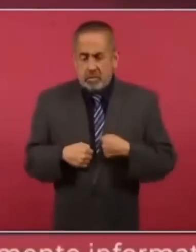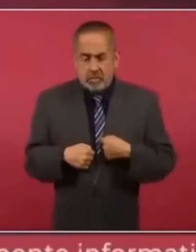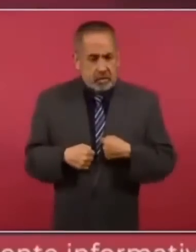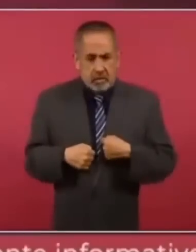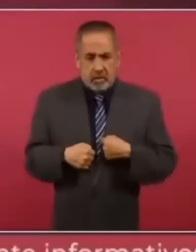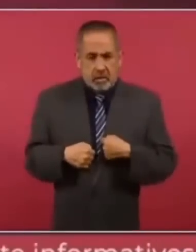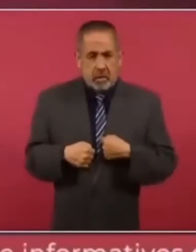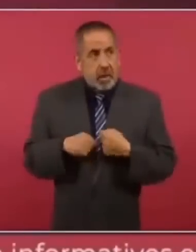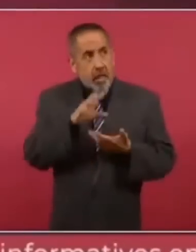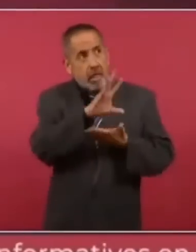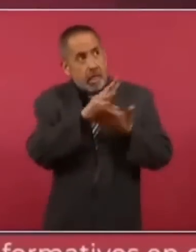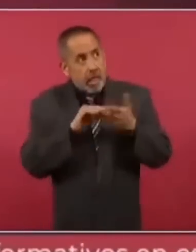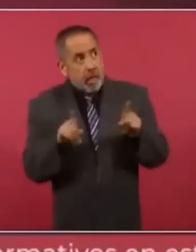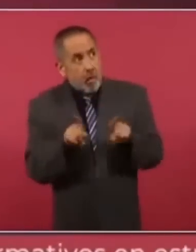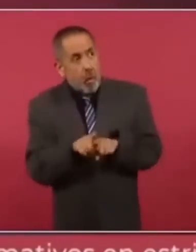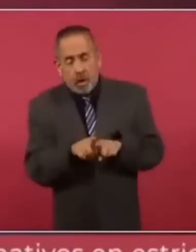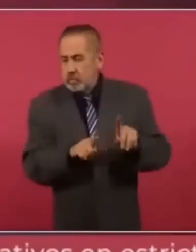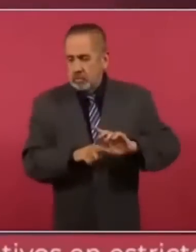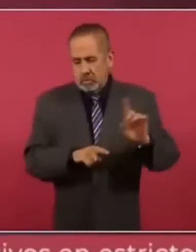sigamos esos pasos.